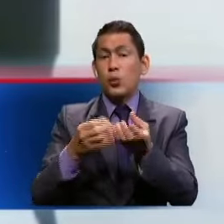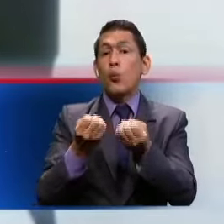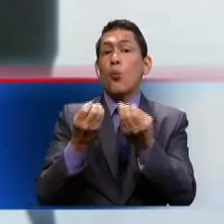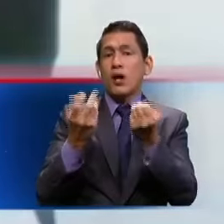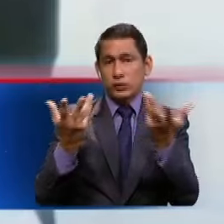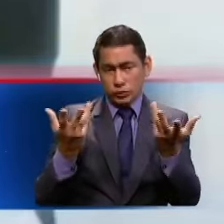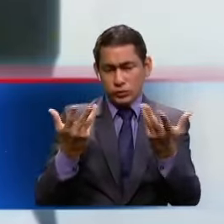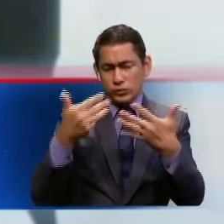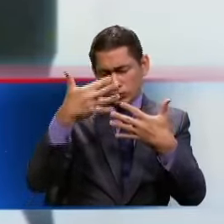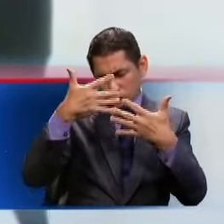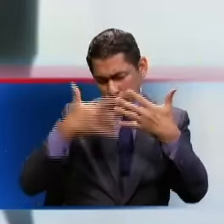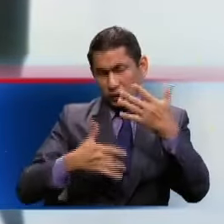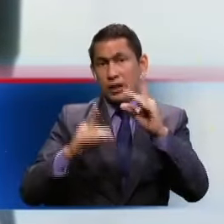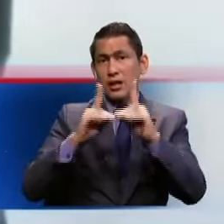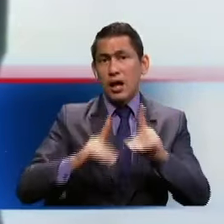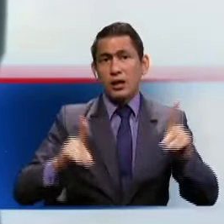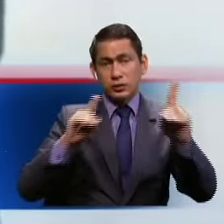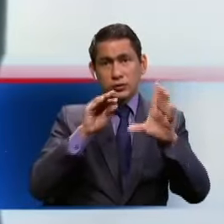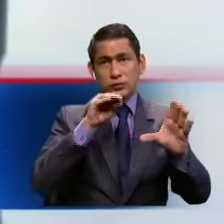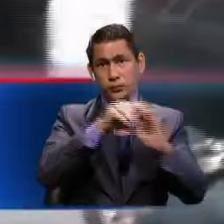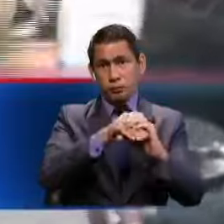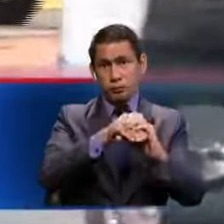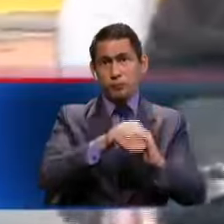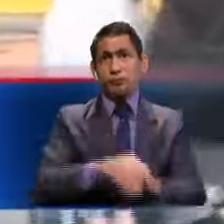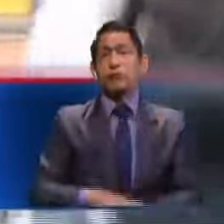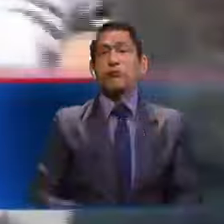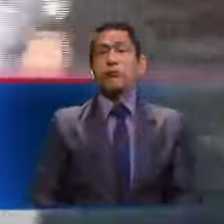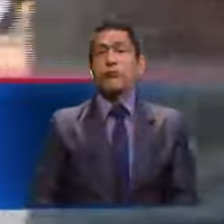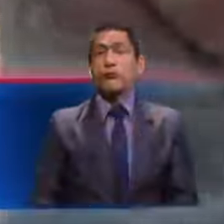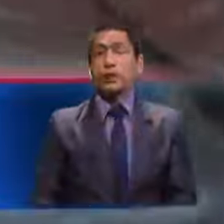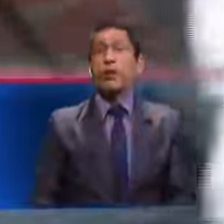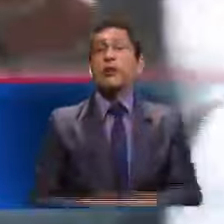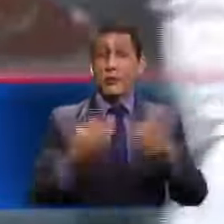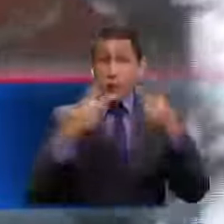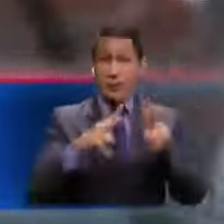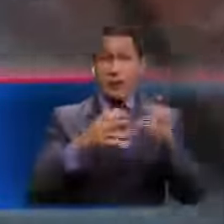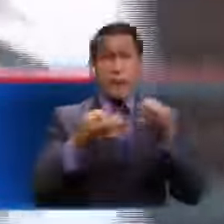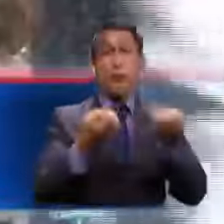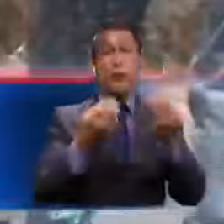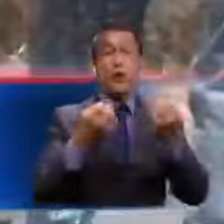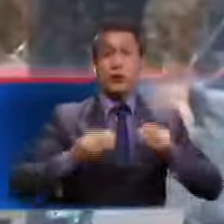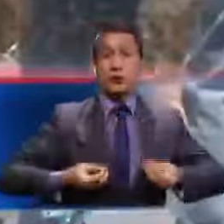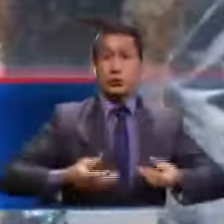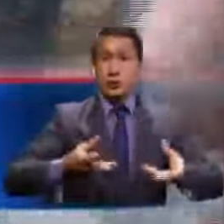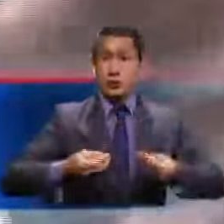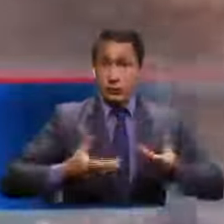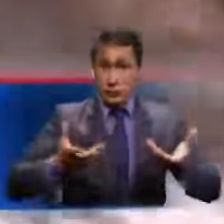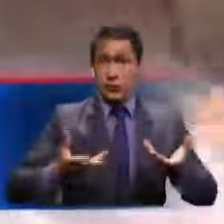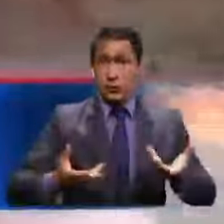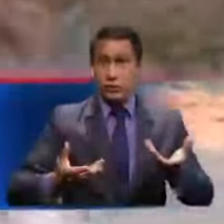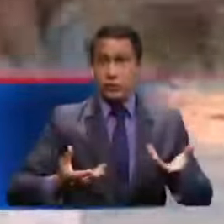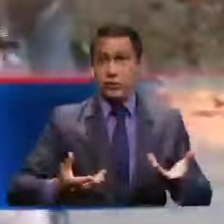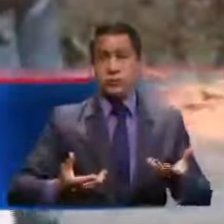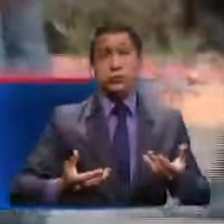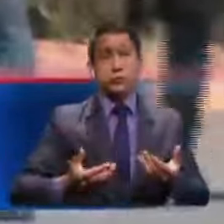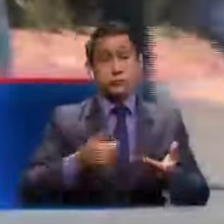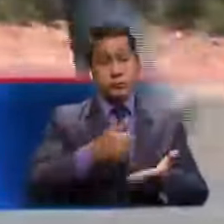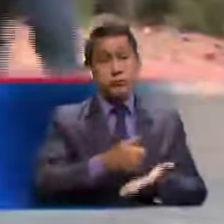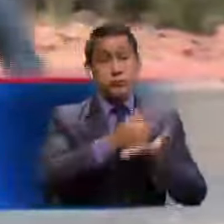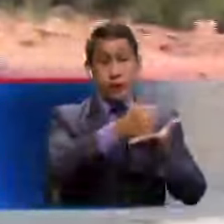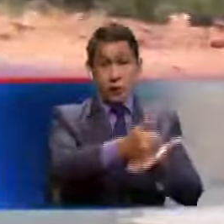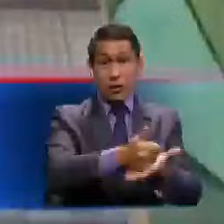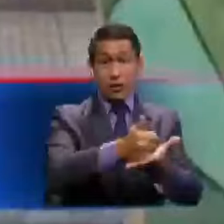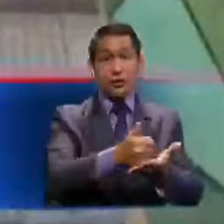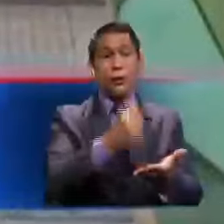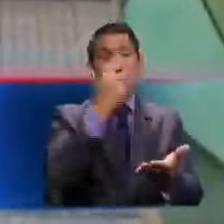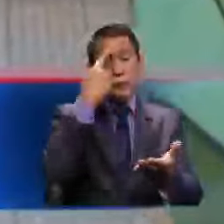cantidad, etcétera. También se deben llenar los pasivos. Según datos del SRI, este proceso incluye para bienes que ecuatorianos tengan en el